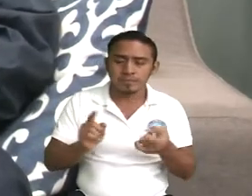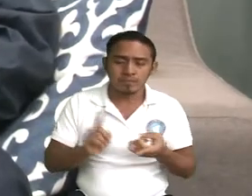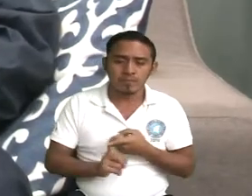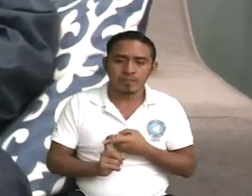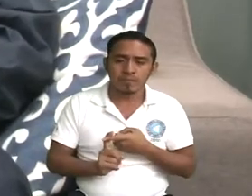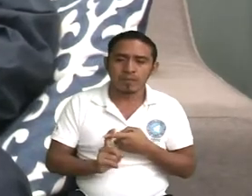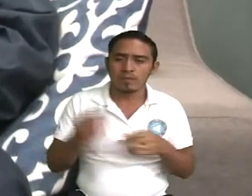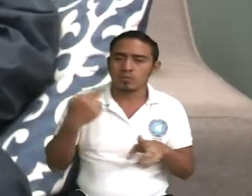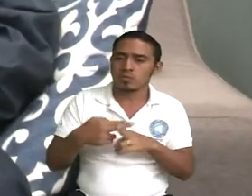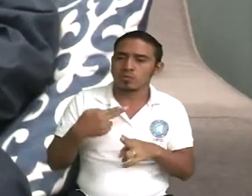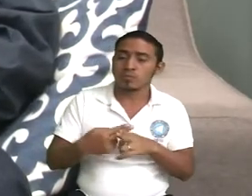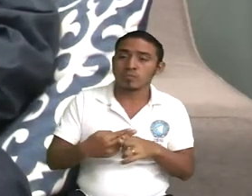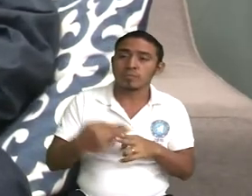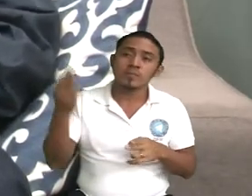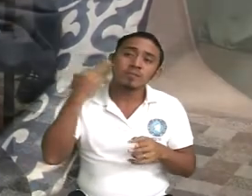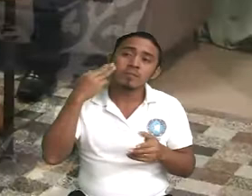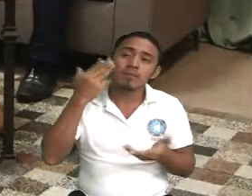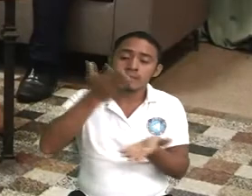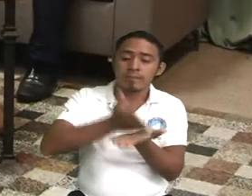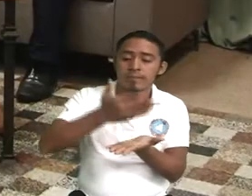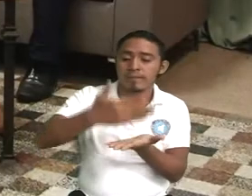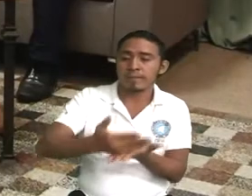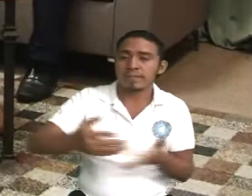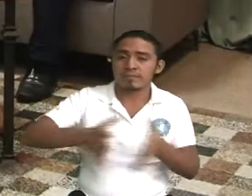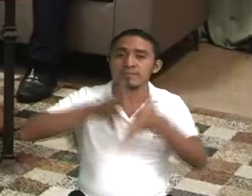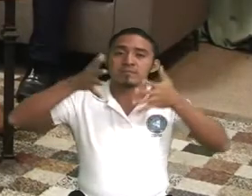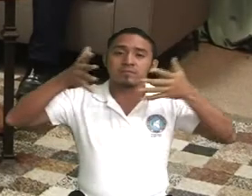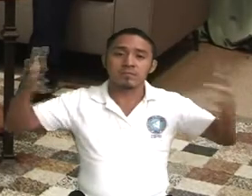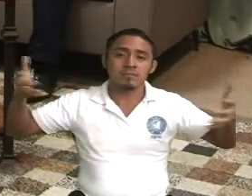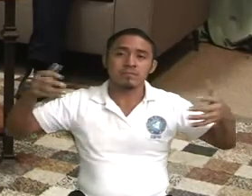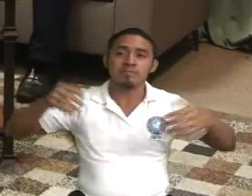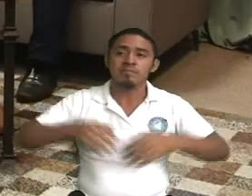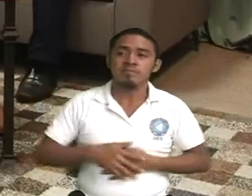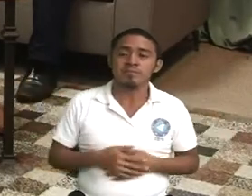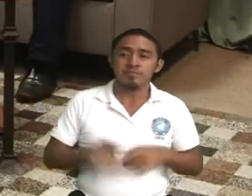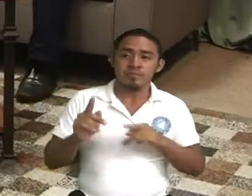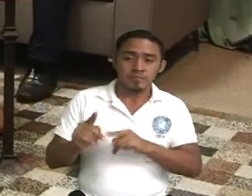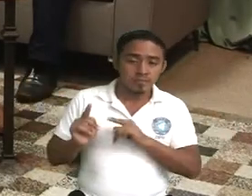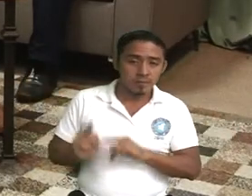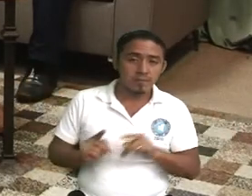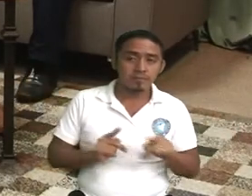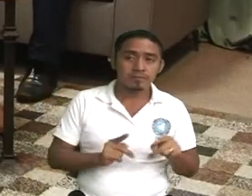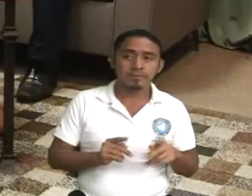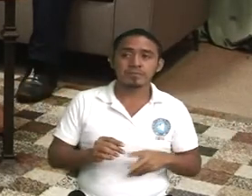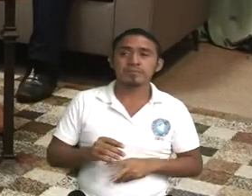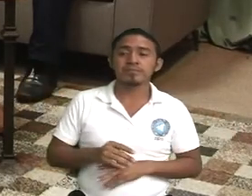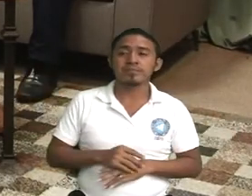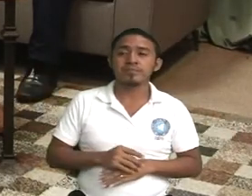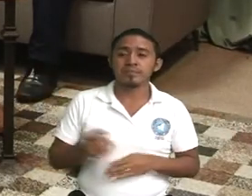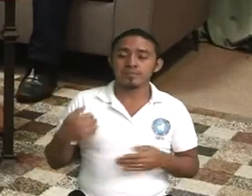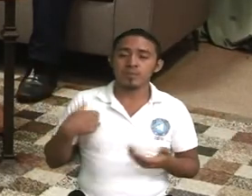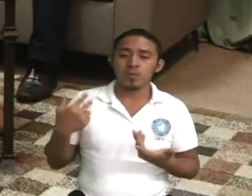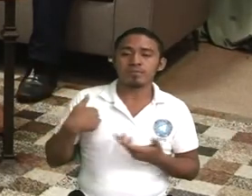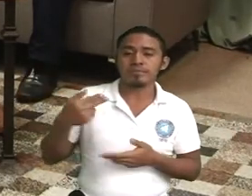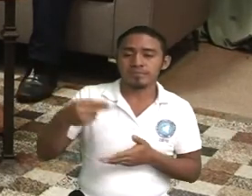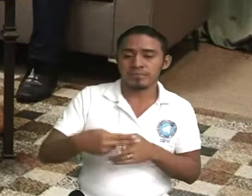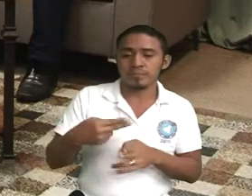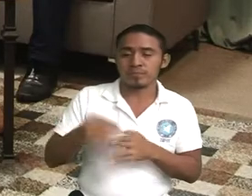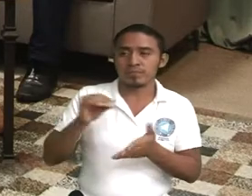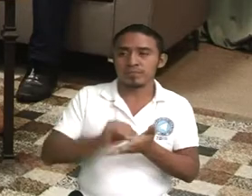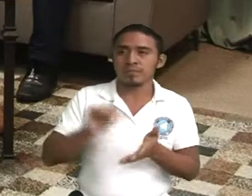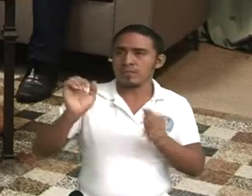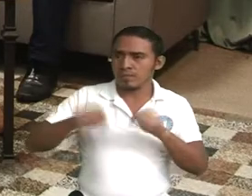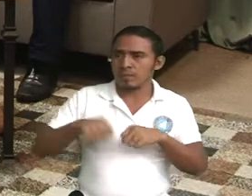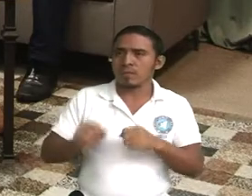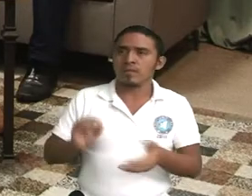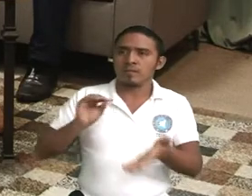llama Madre Pastel, ¿verdad? Que es un concurso donde la gente, ¿verdad? Se podía inscribir y todavía se